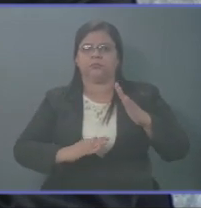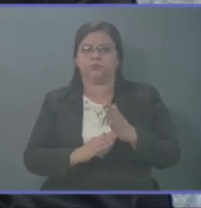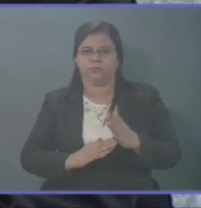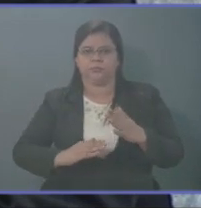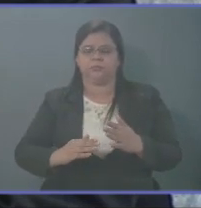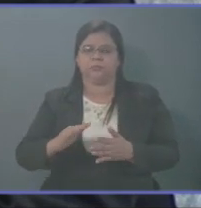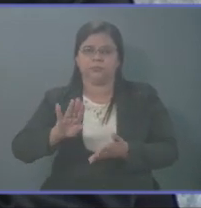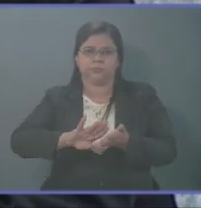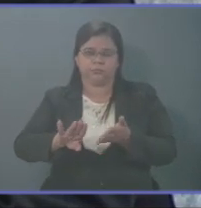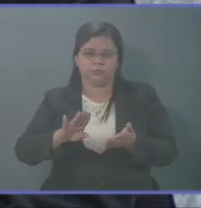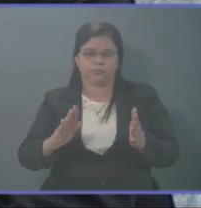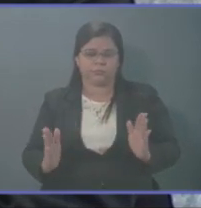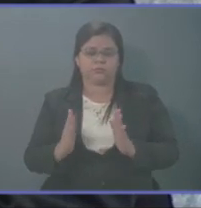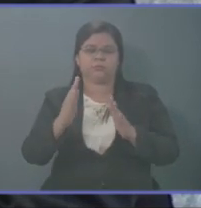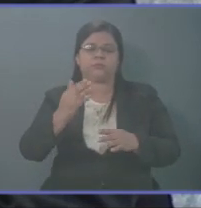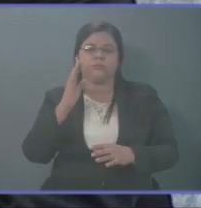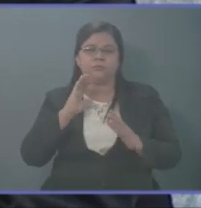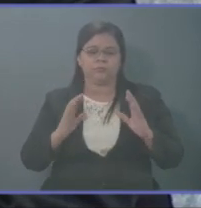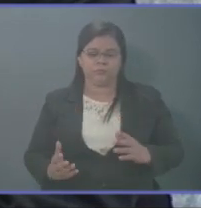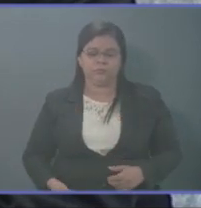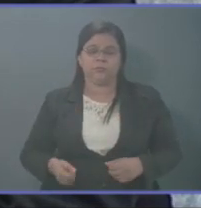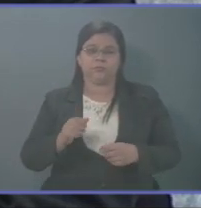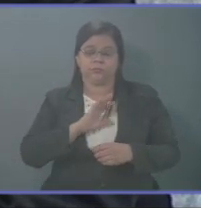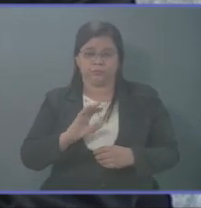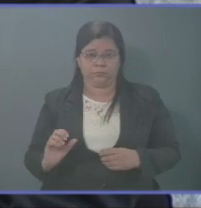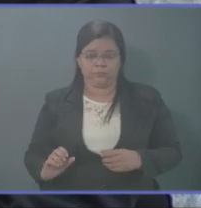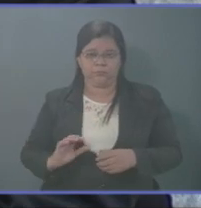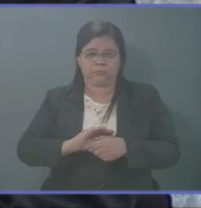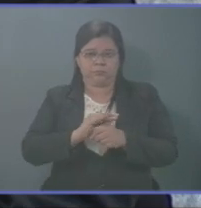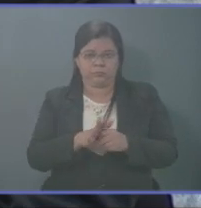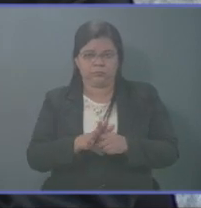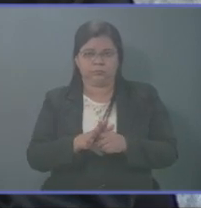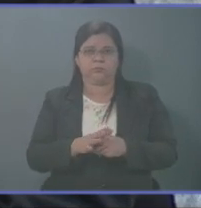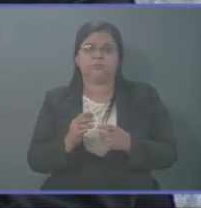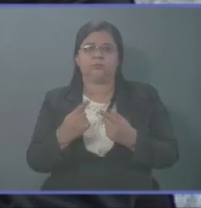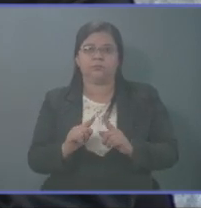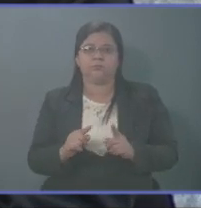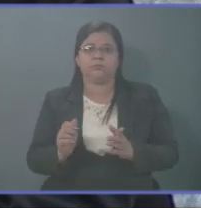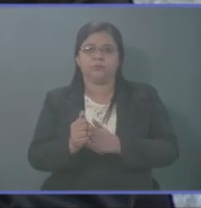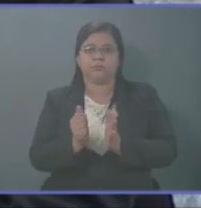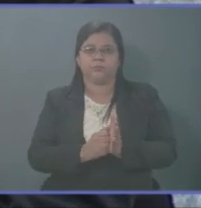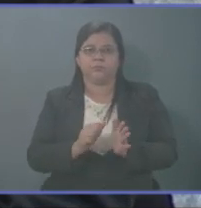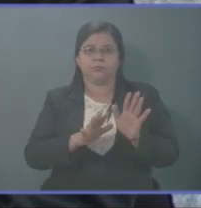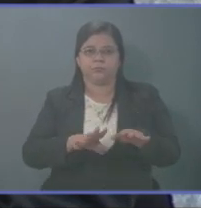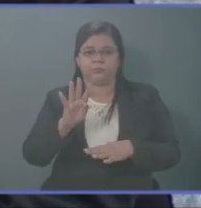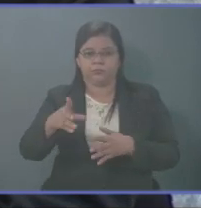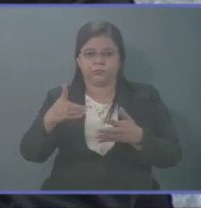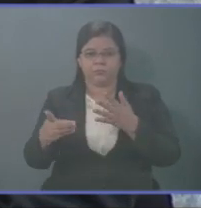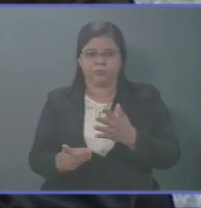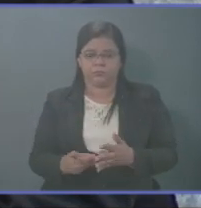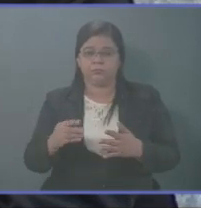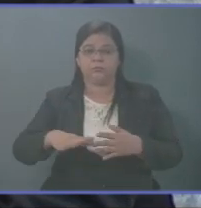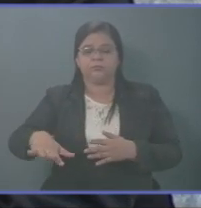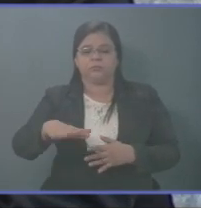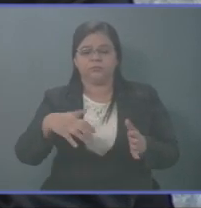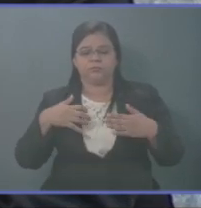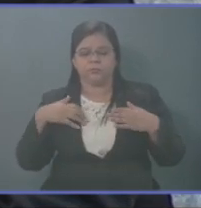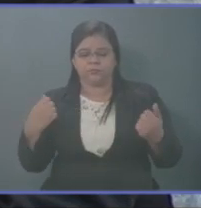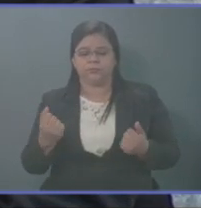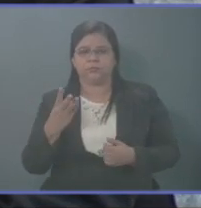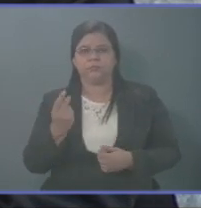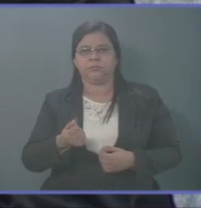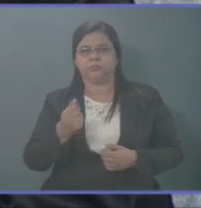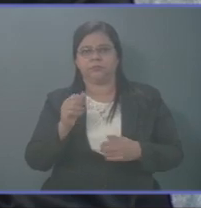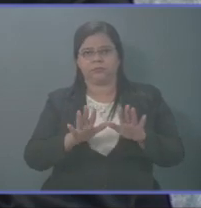COVID-19, otorgado por el Gobierno de la República mediante el artículo 14 del Decreto Ejecutivo de Ramo Salud, número